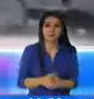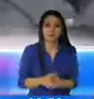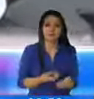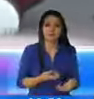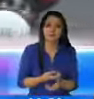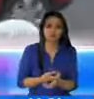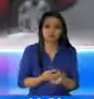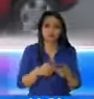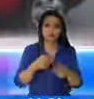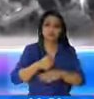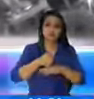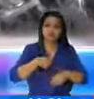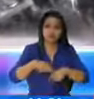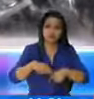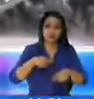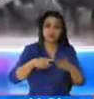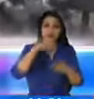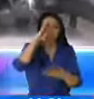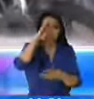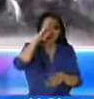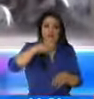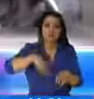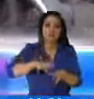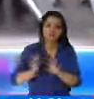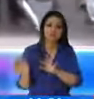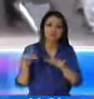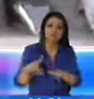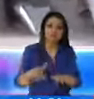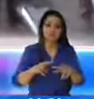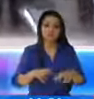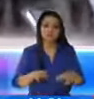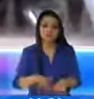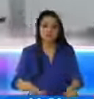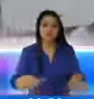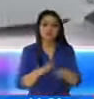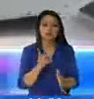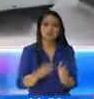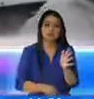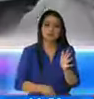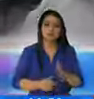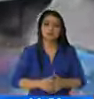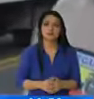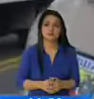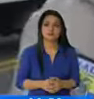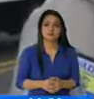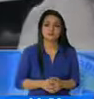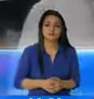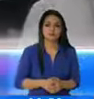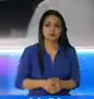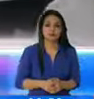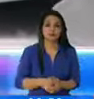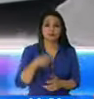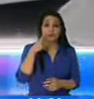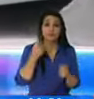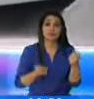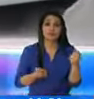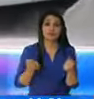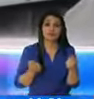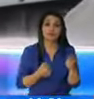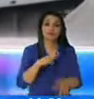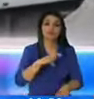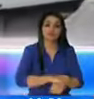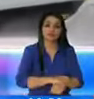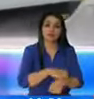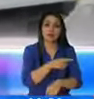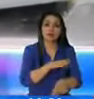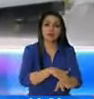CTE y Policía Nacional acudieron a este lugar para investigar el hecho. Sí, se encuentra ya detenido, sí, el vehículo causante del